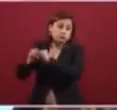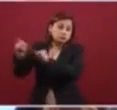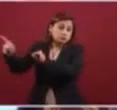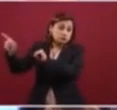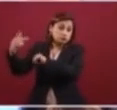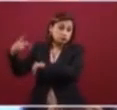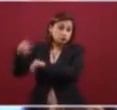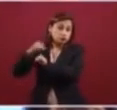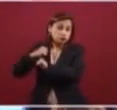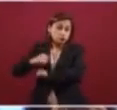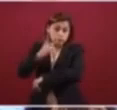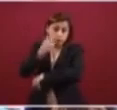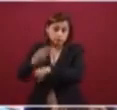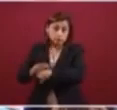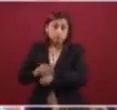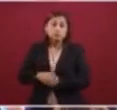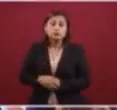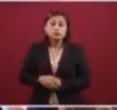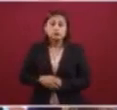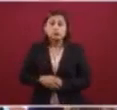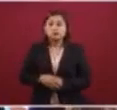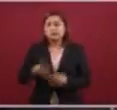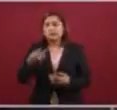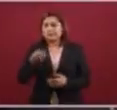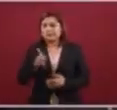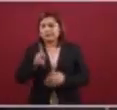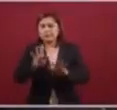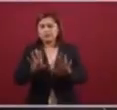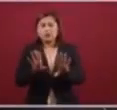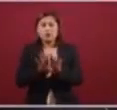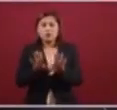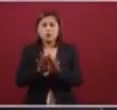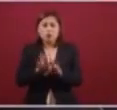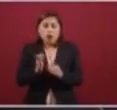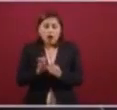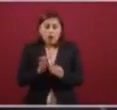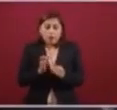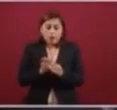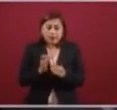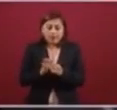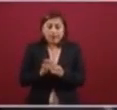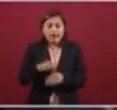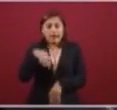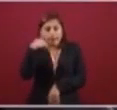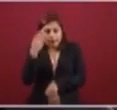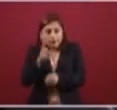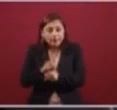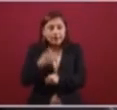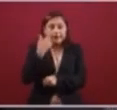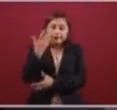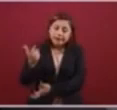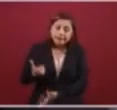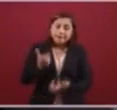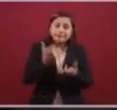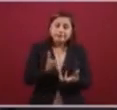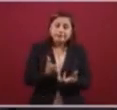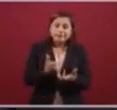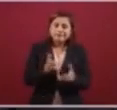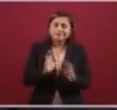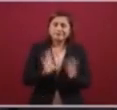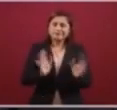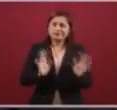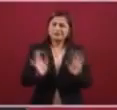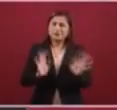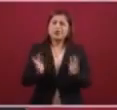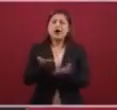o sea pero no es nada más un asunto de recursos o de voluntad en política